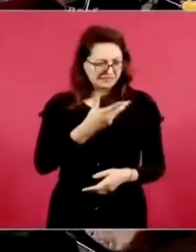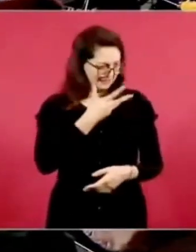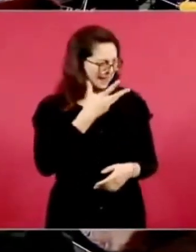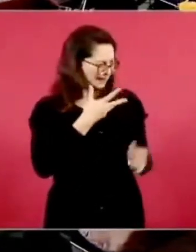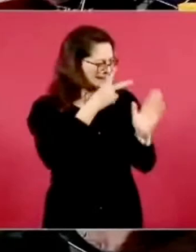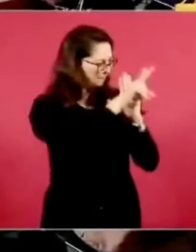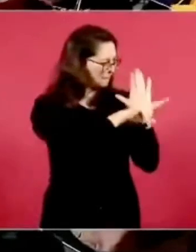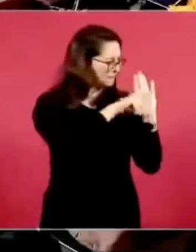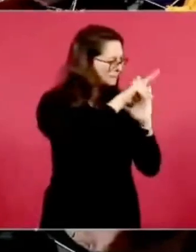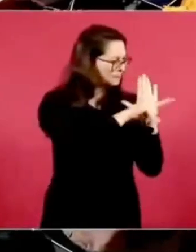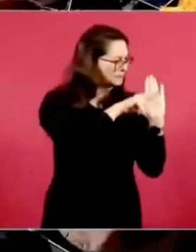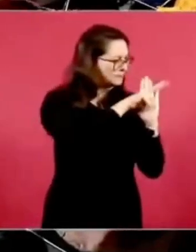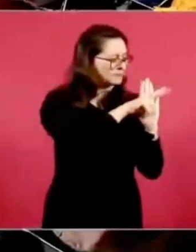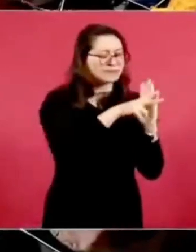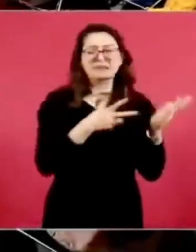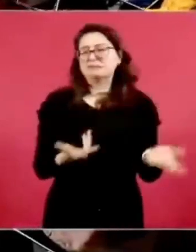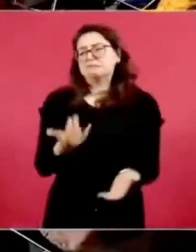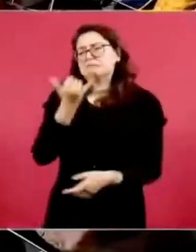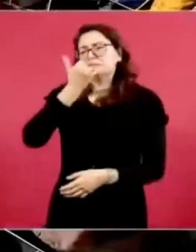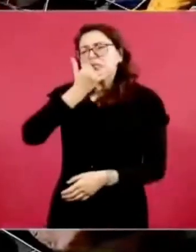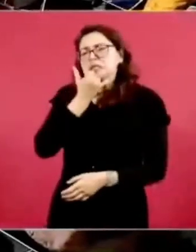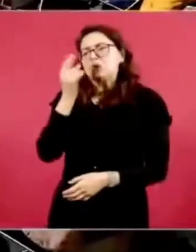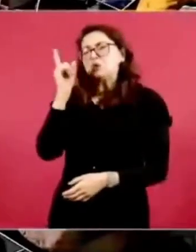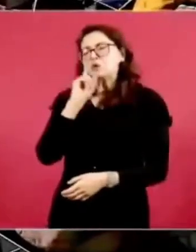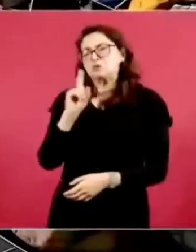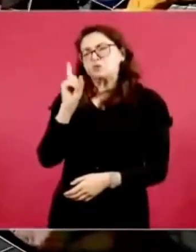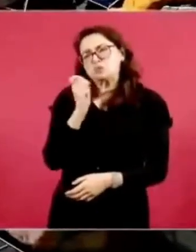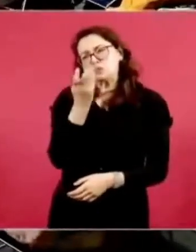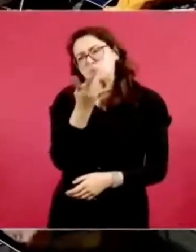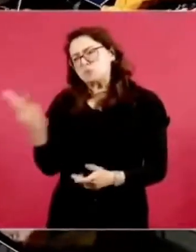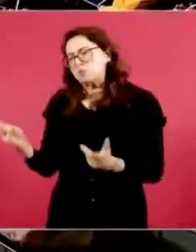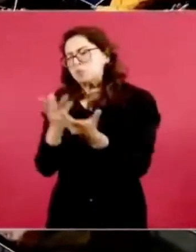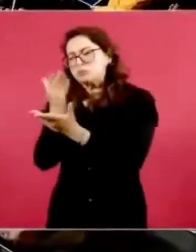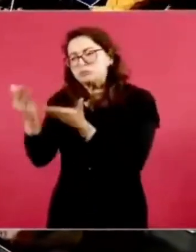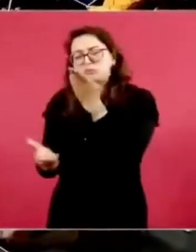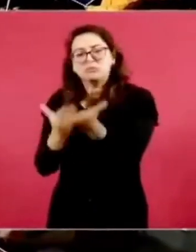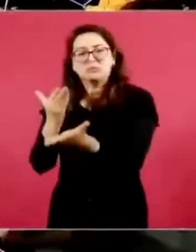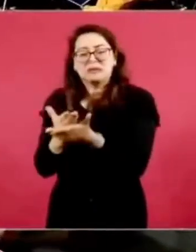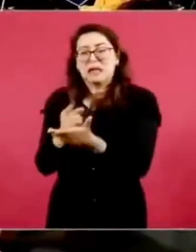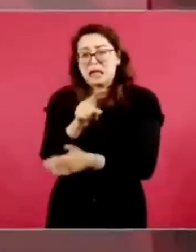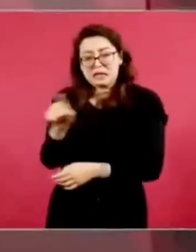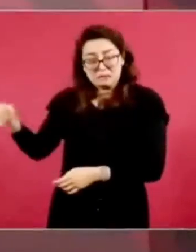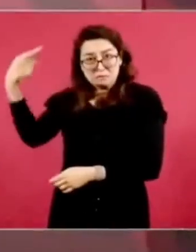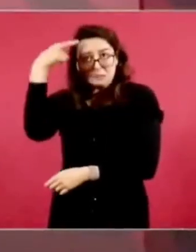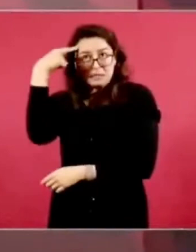le ofrezco disculpas a las señoras, pero no son ellas, nada más.